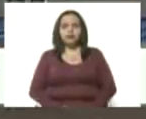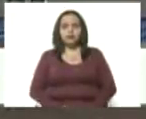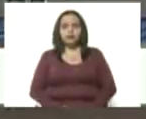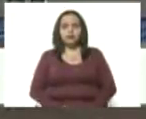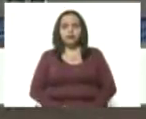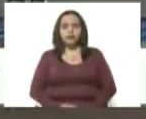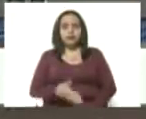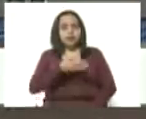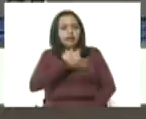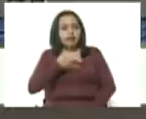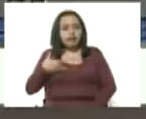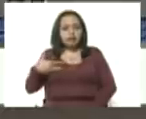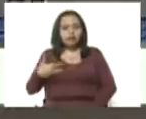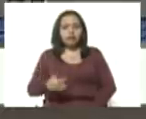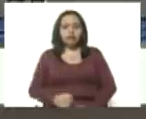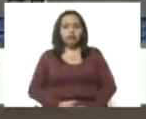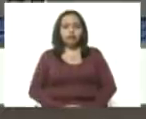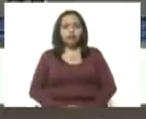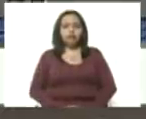queremos